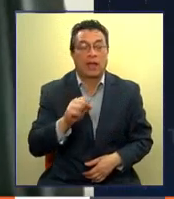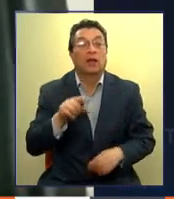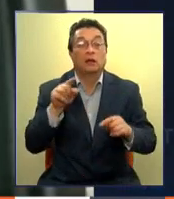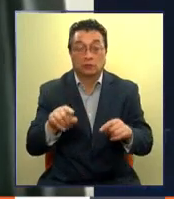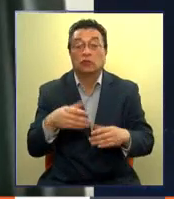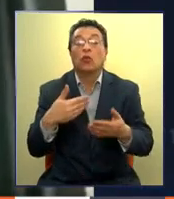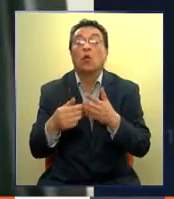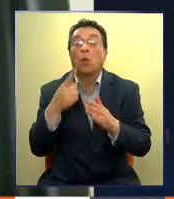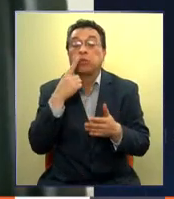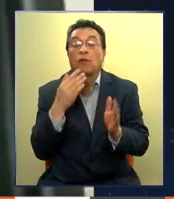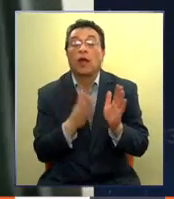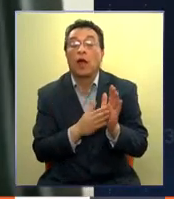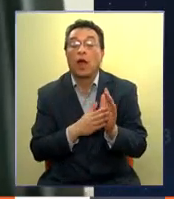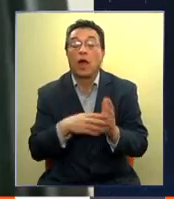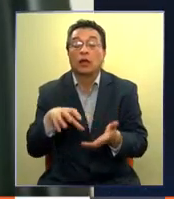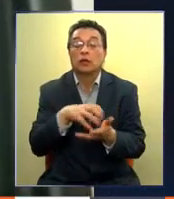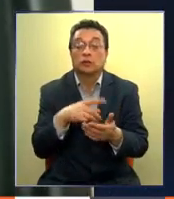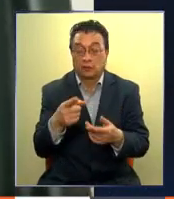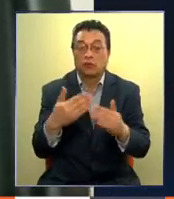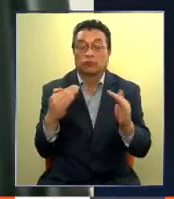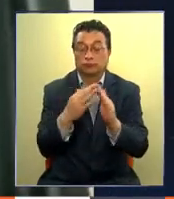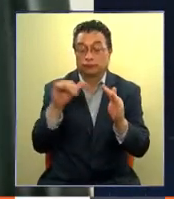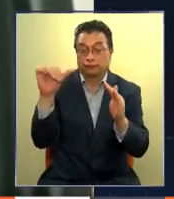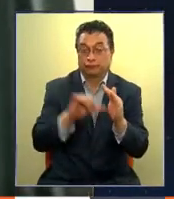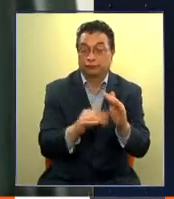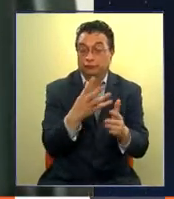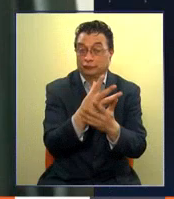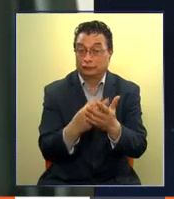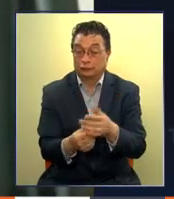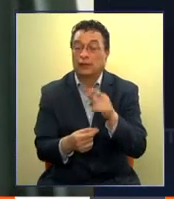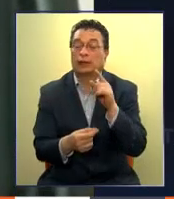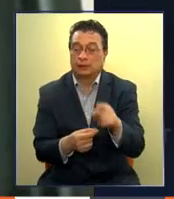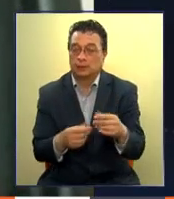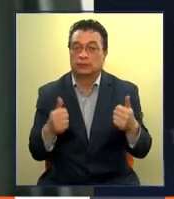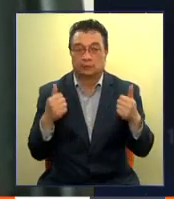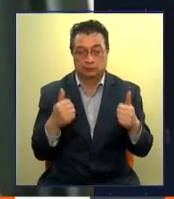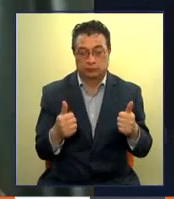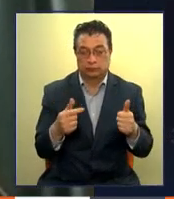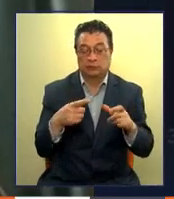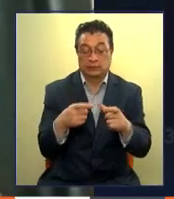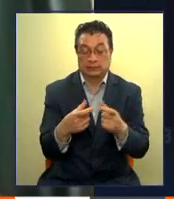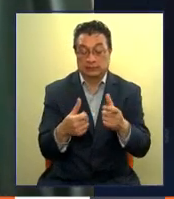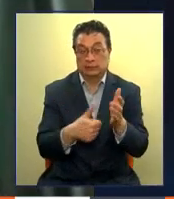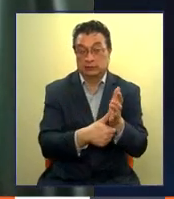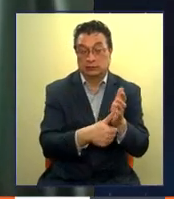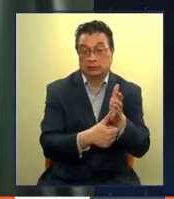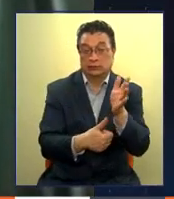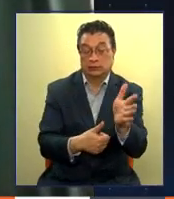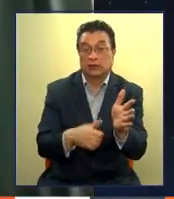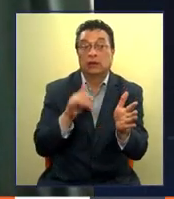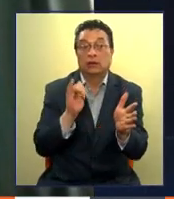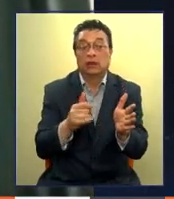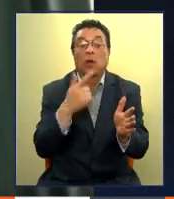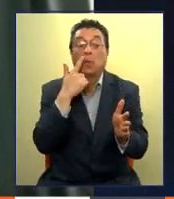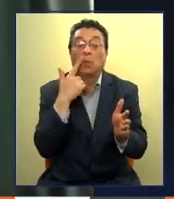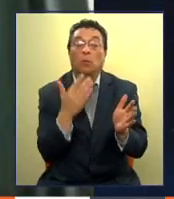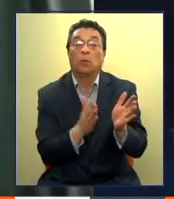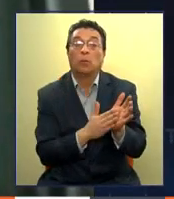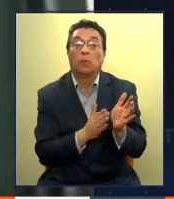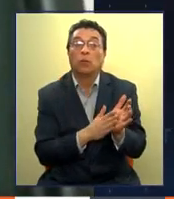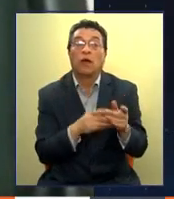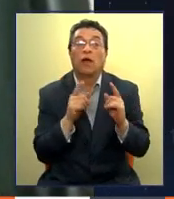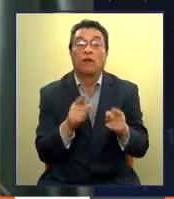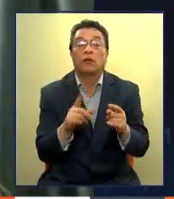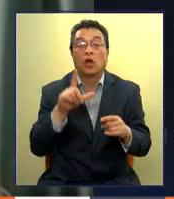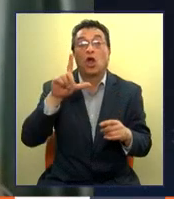en una de las comunas que se encuentran en desconfinamiento, ya sea a través de su licencia de conducir, algún comprobante de